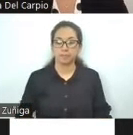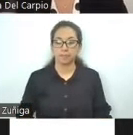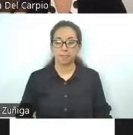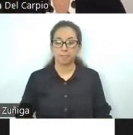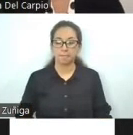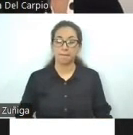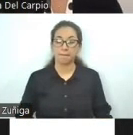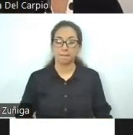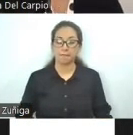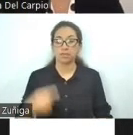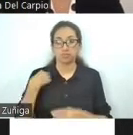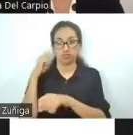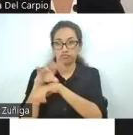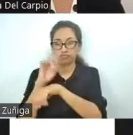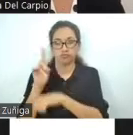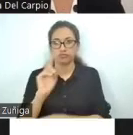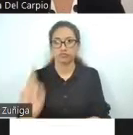Entonces, no lo recomendamos.